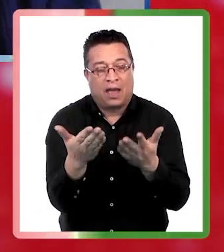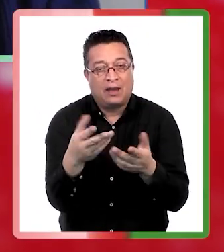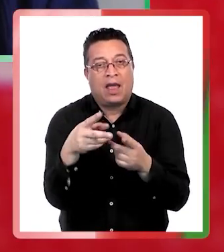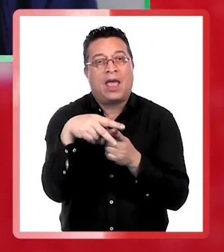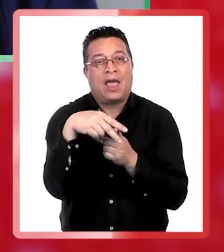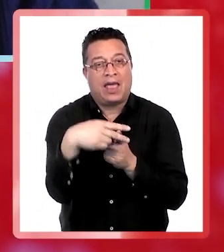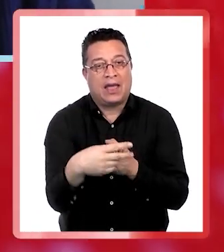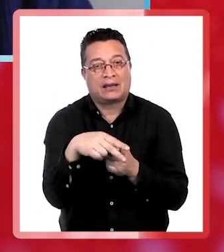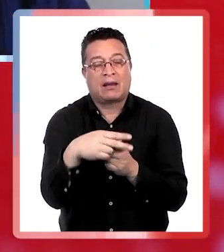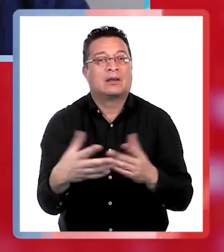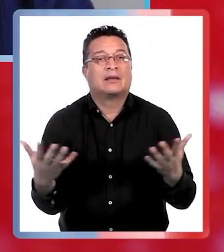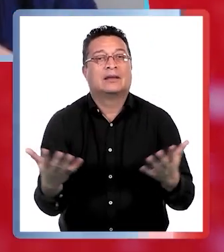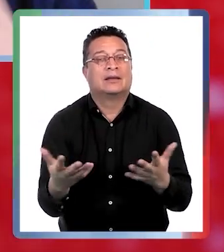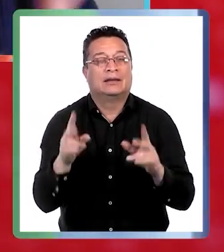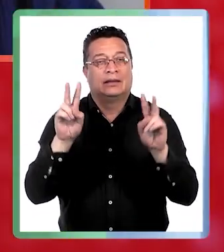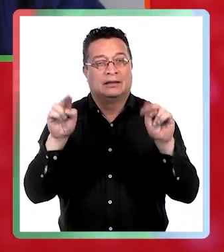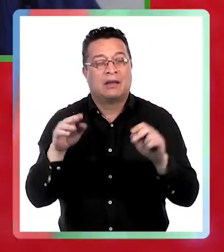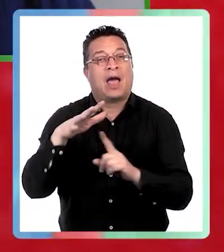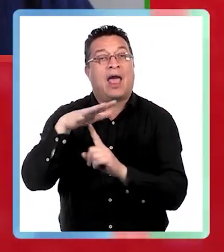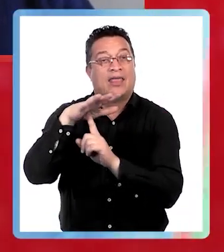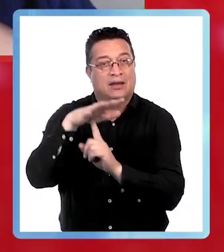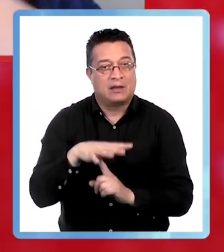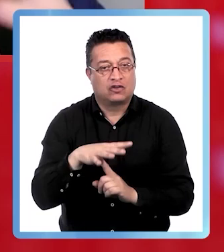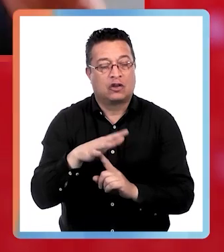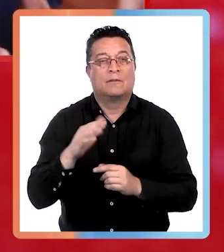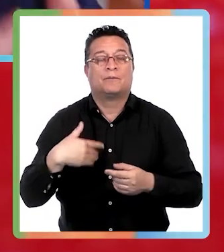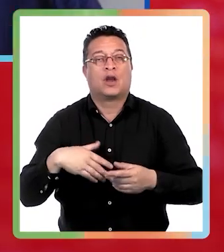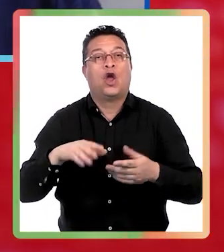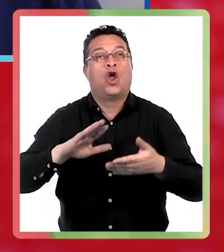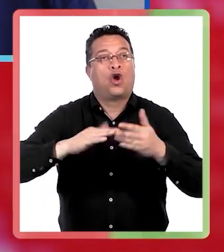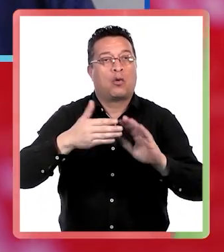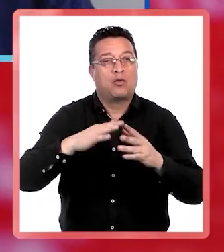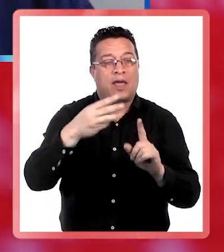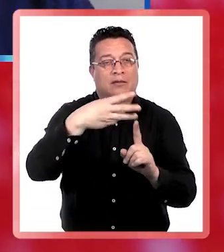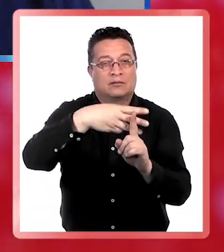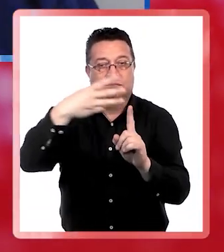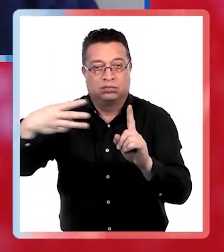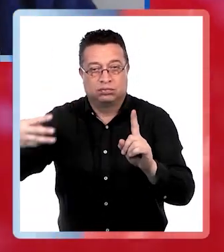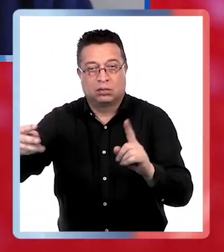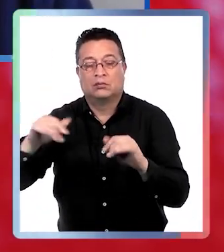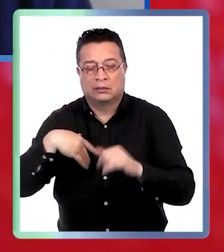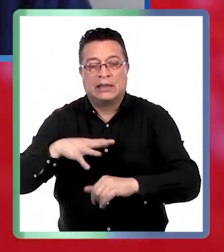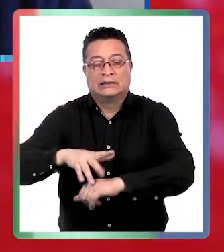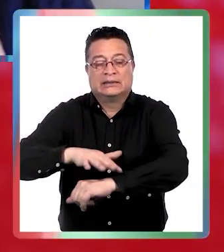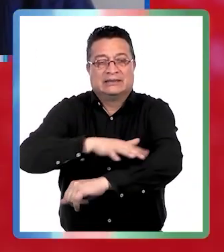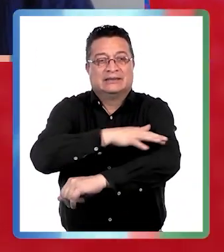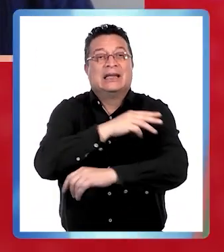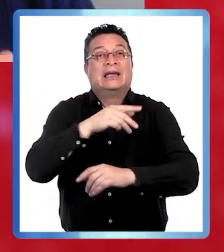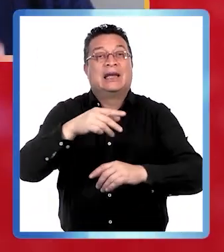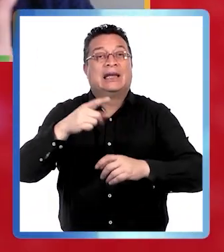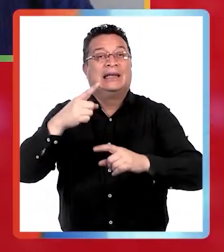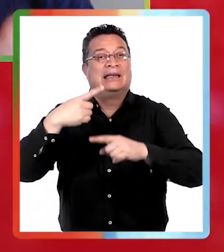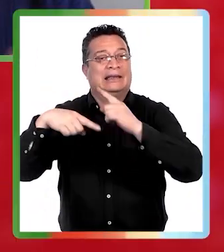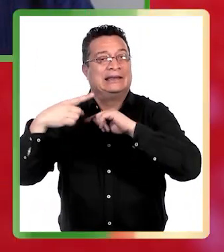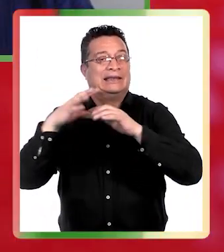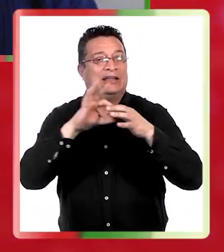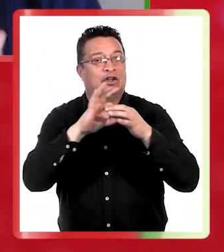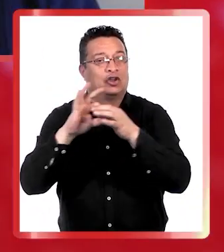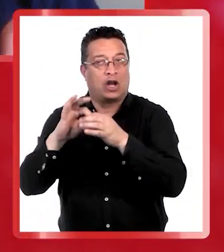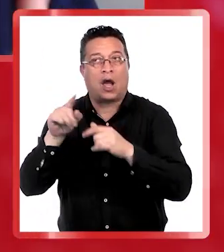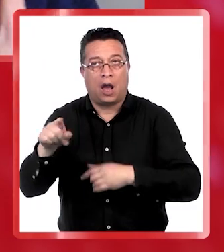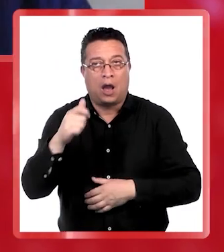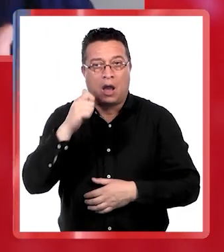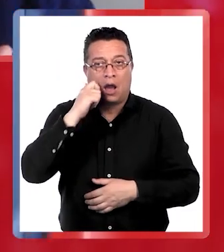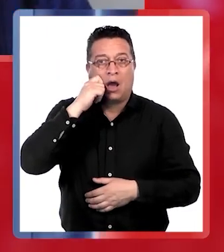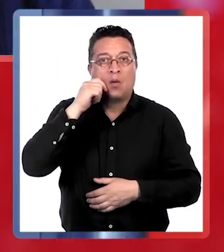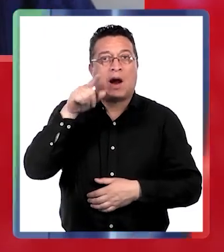entregarles las herramientas sobre qué es la discriminación, qué es la comunidad LGBTI+, sensibilizar con historias, que es muy importante